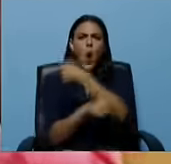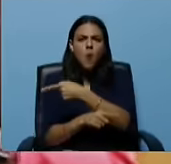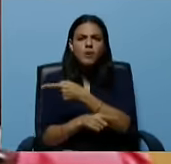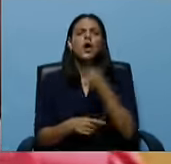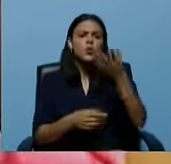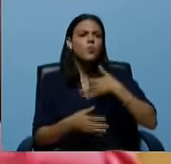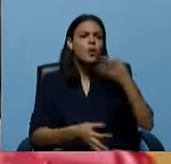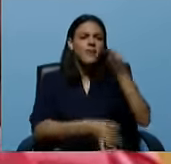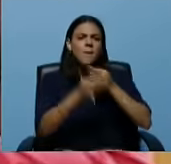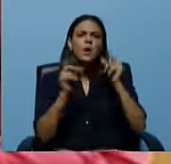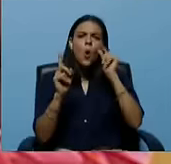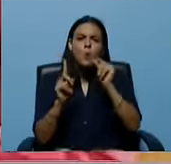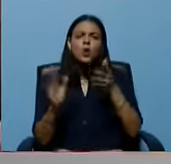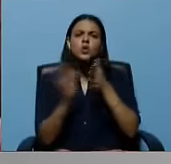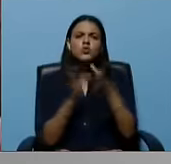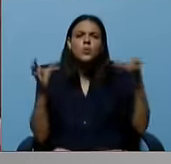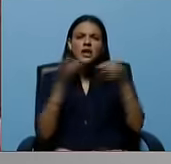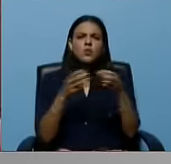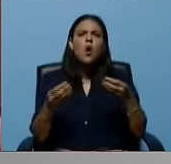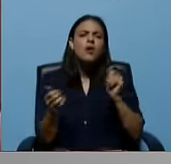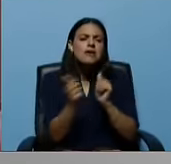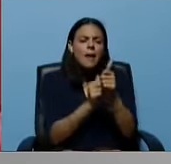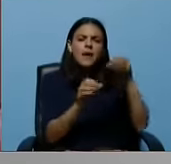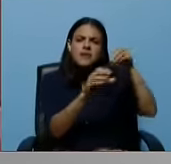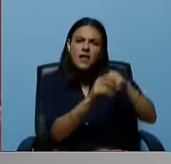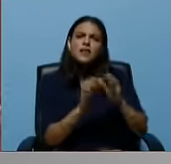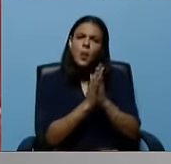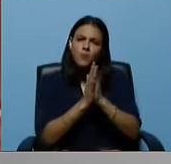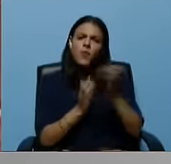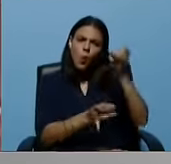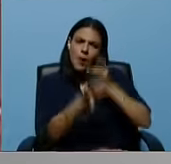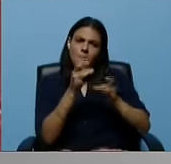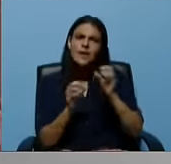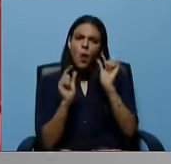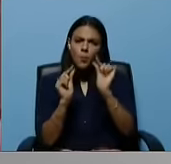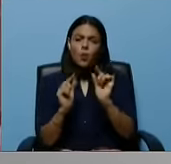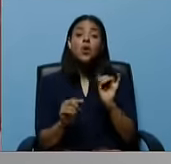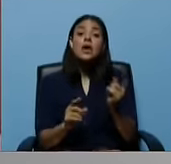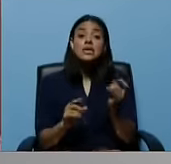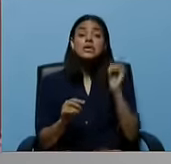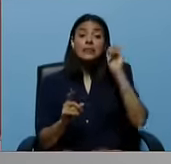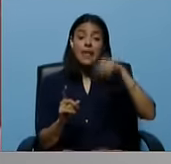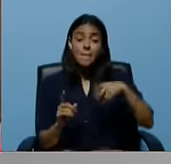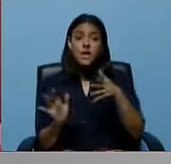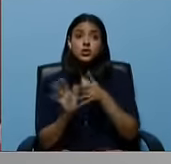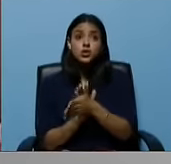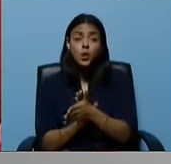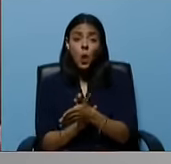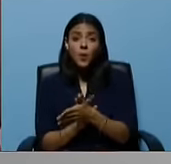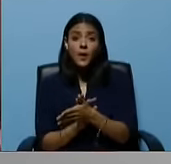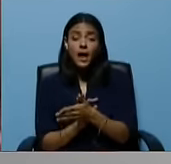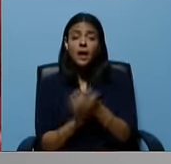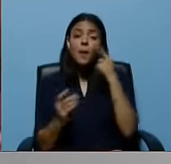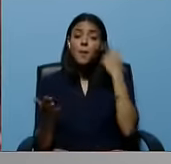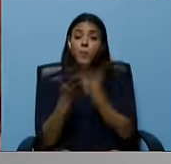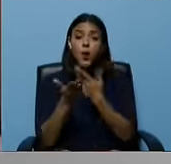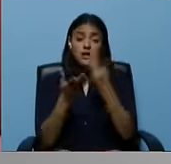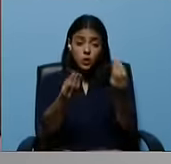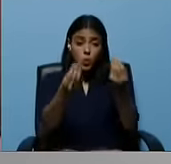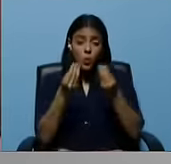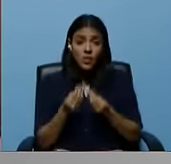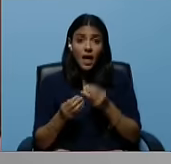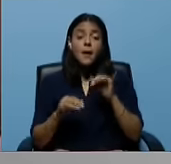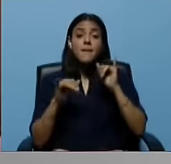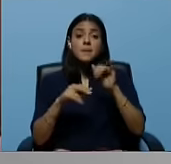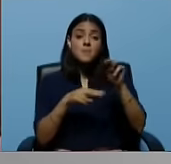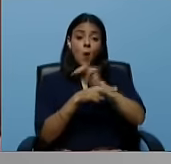pudiera describir un poco el escenario de este encuentro. Y además, tomando en cuenta las evidencias mostradas por el